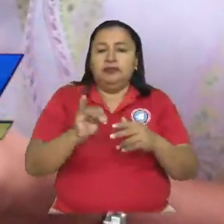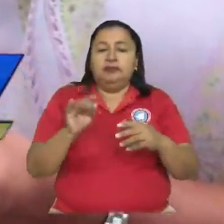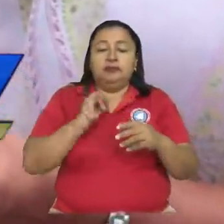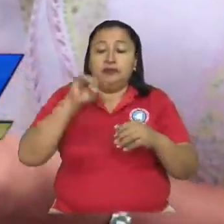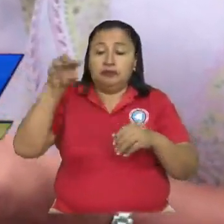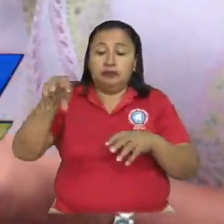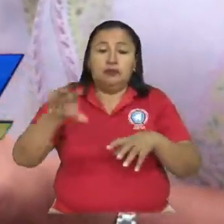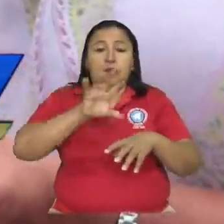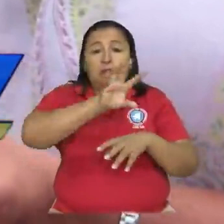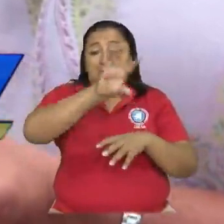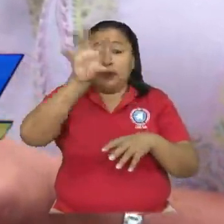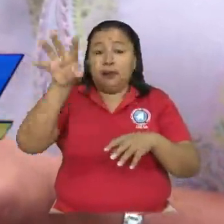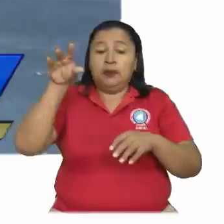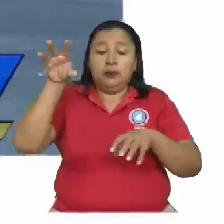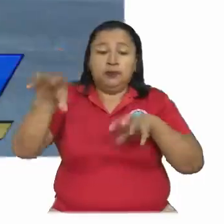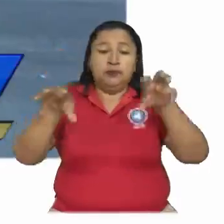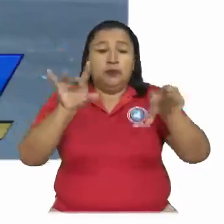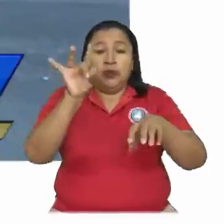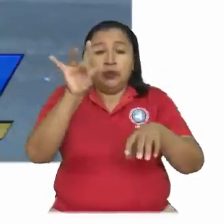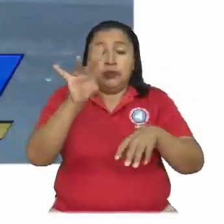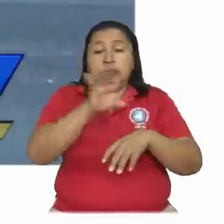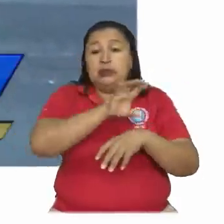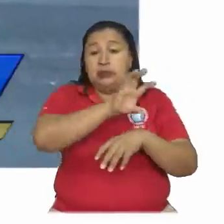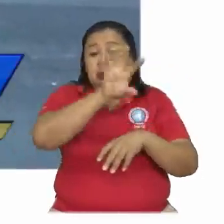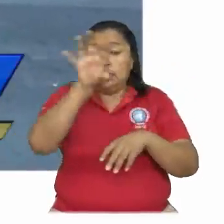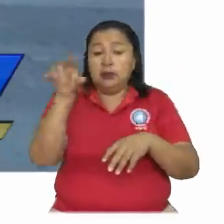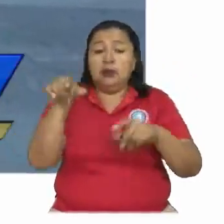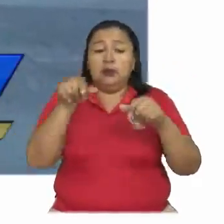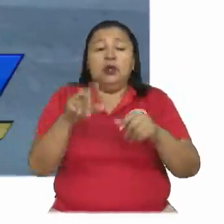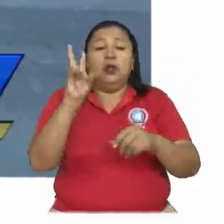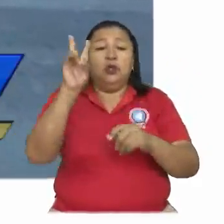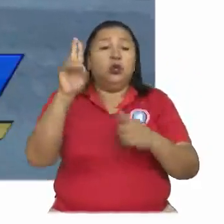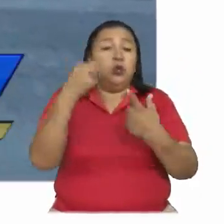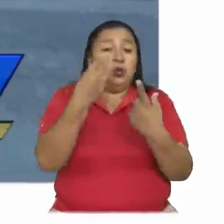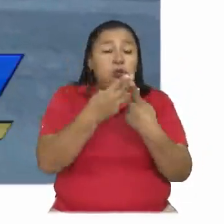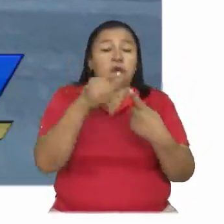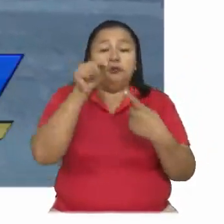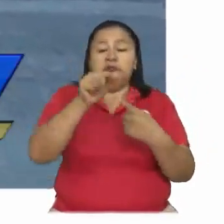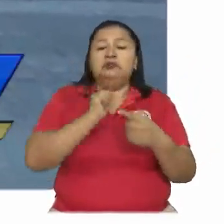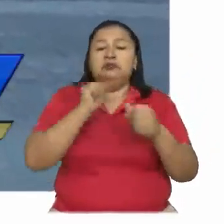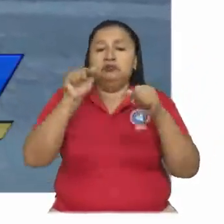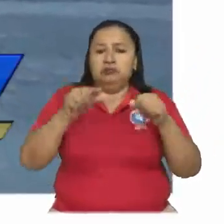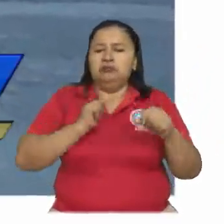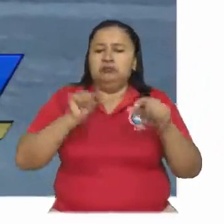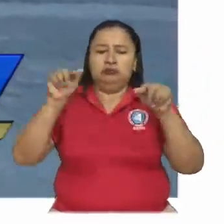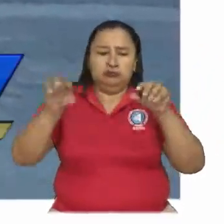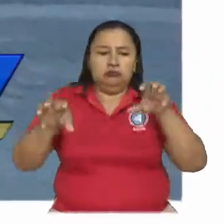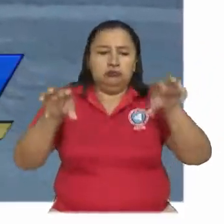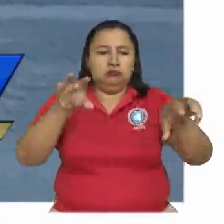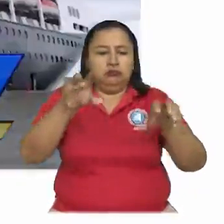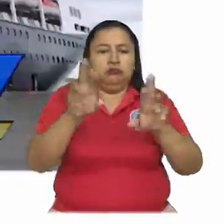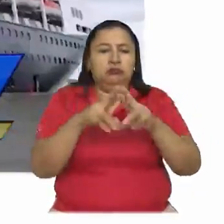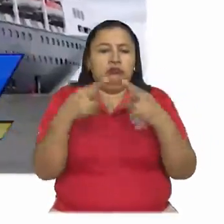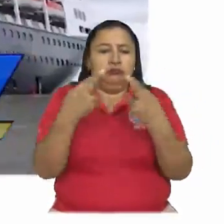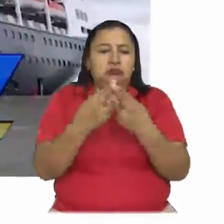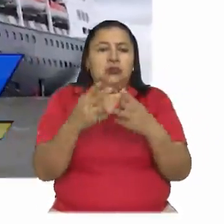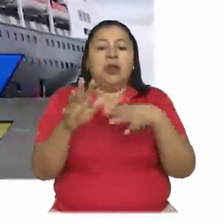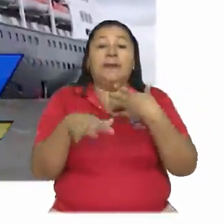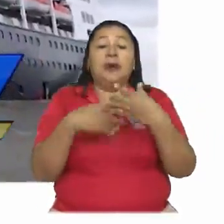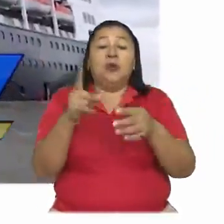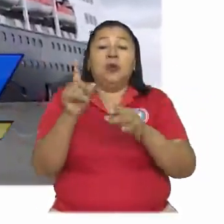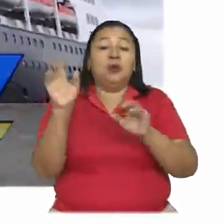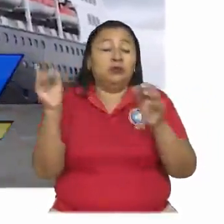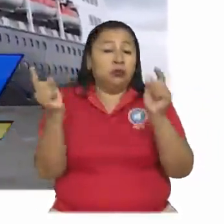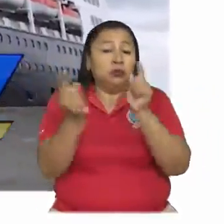departamentos, en los 15 departamentos y las 2 regiones autónomas de nuestro país, tendremos también un encuentro nacional